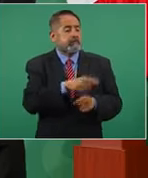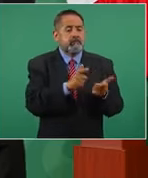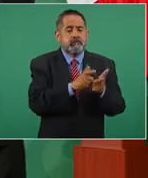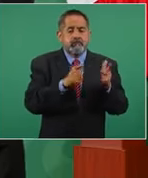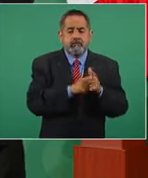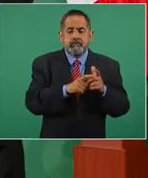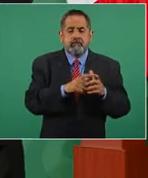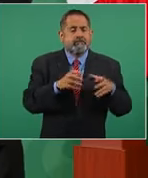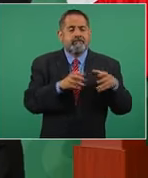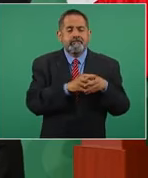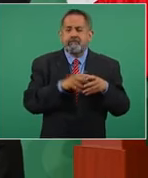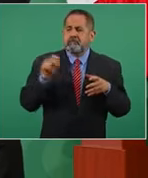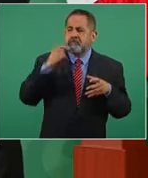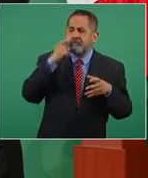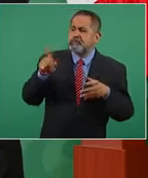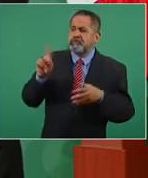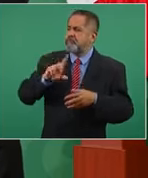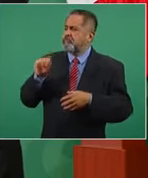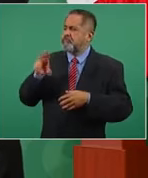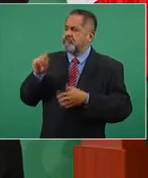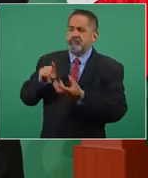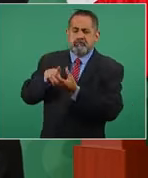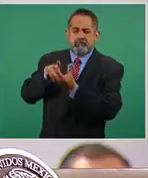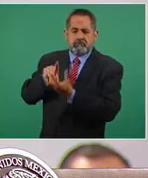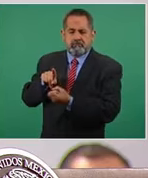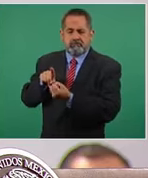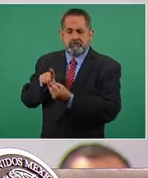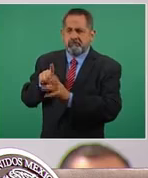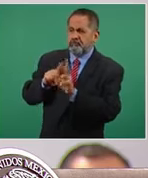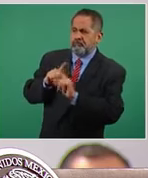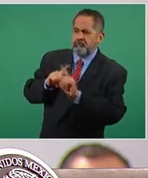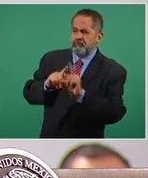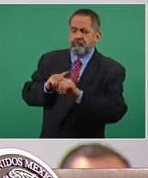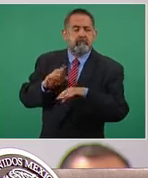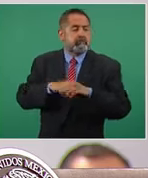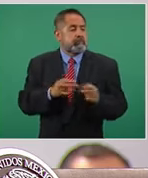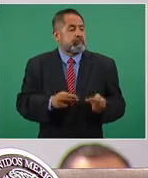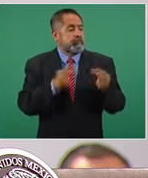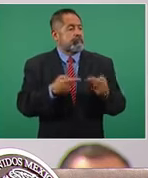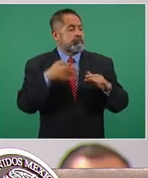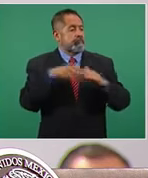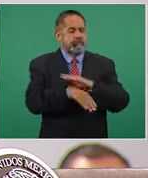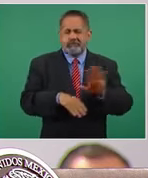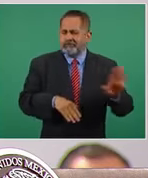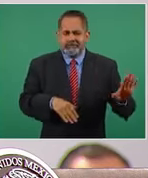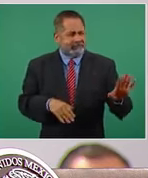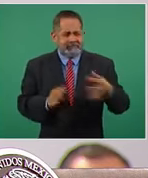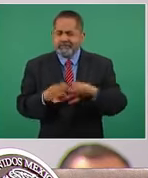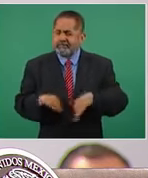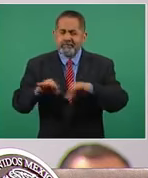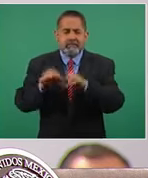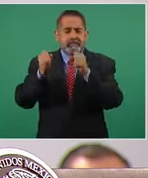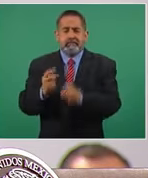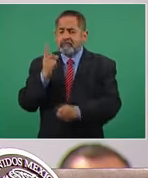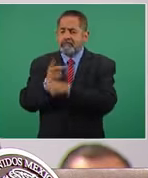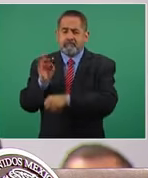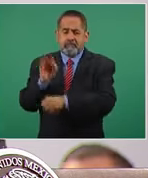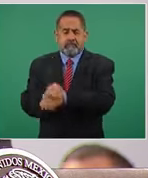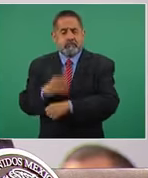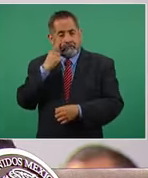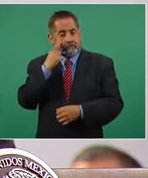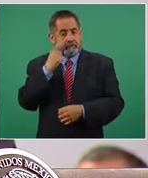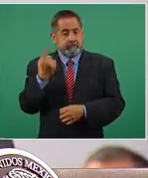de ventas y nosotros defendemos un modelo de seguridad. También es importante señalar que